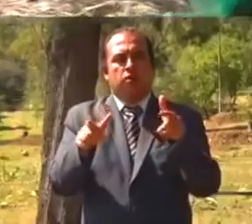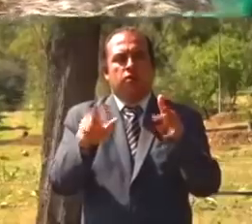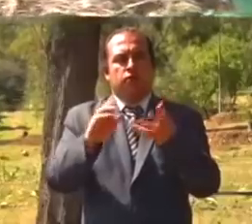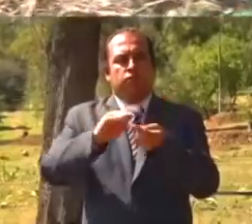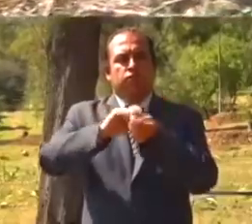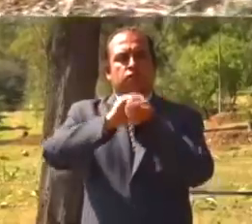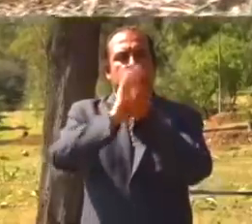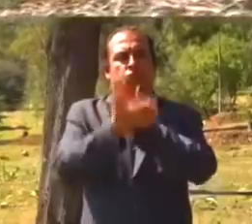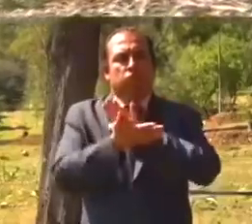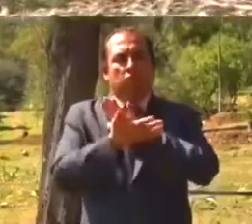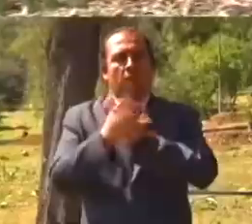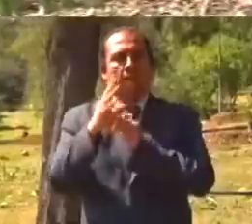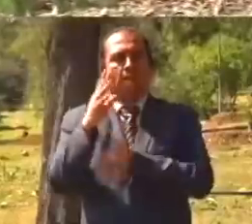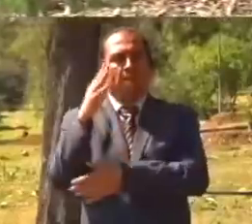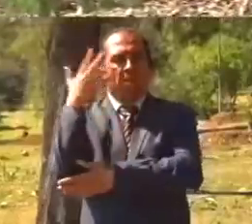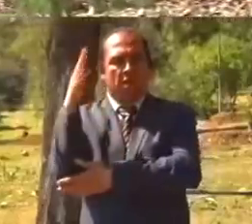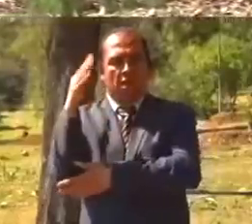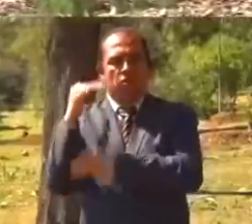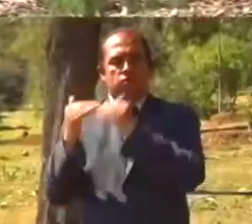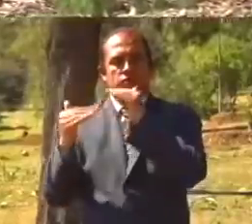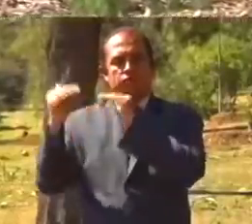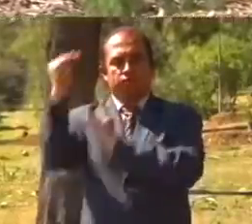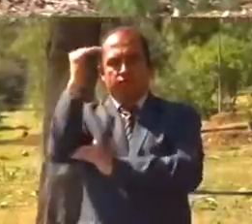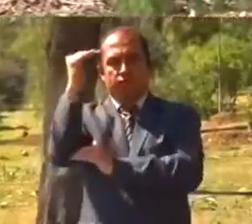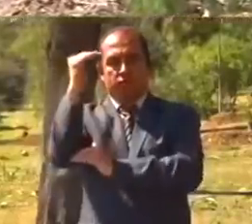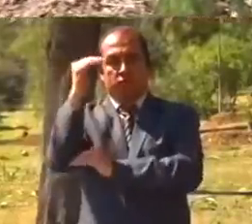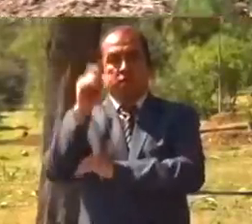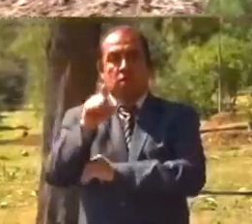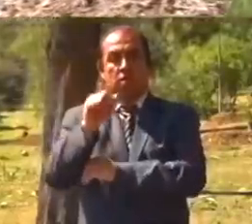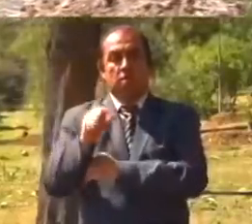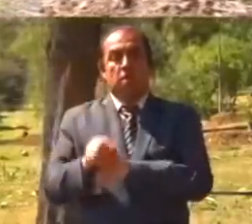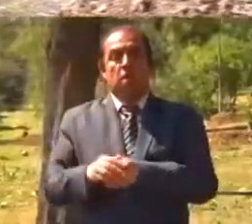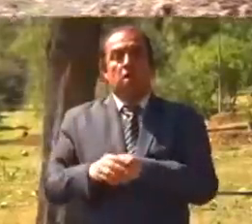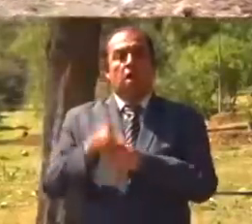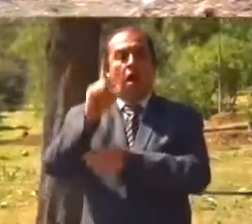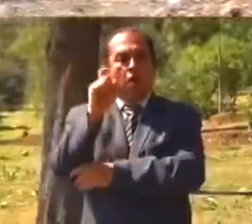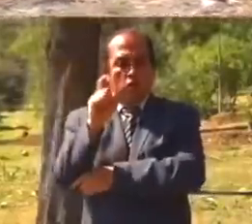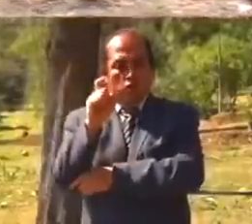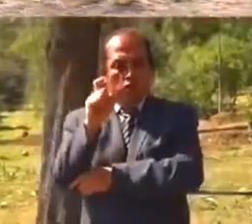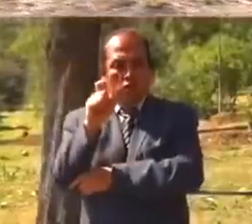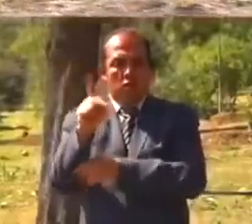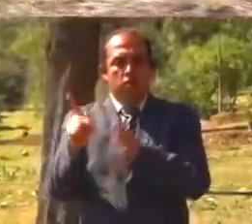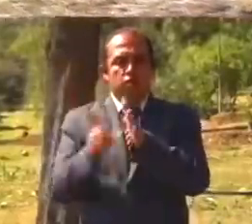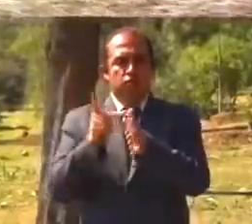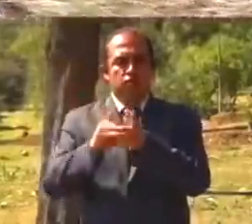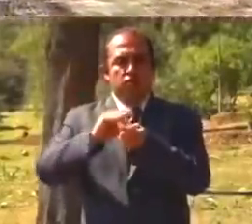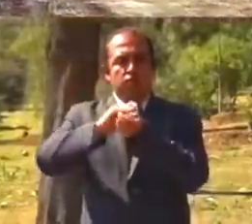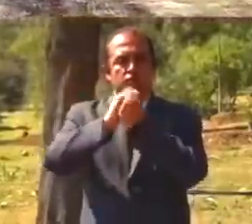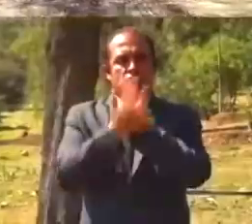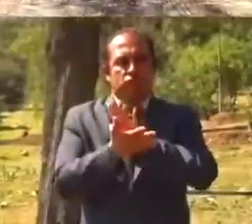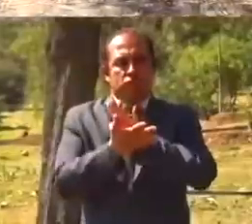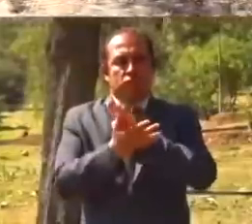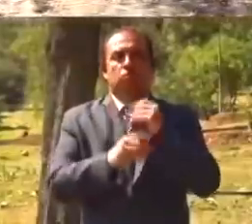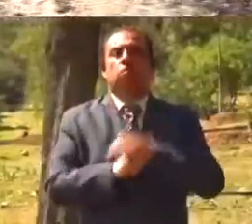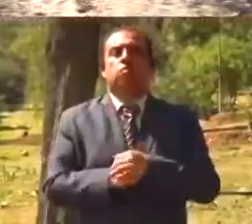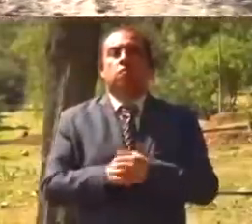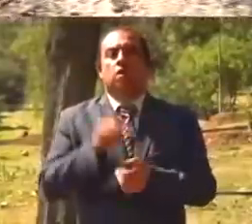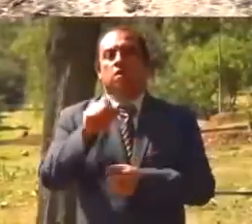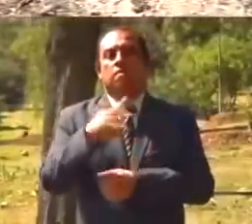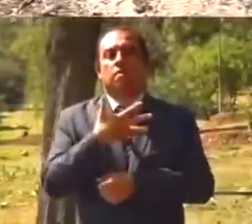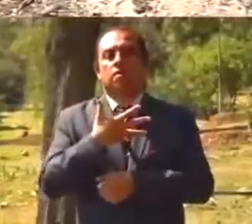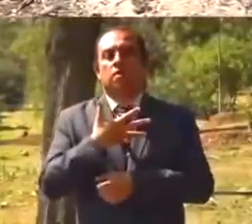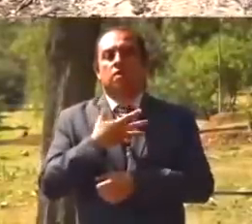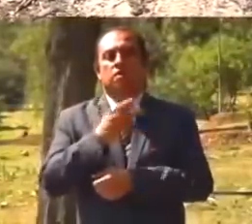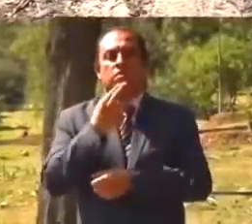grande, en árbol grande, la recarga del acuífero y por supuesto servir también de sitio